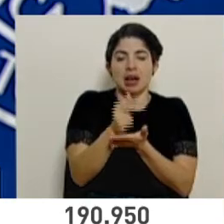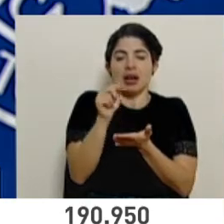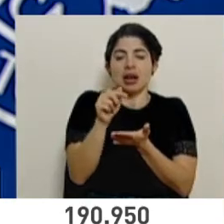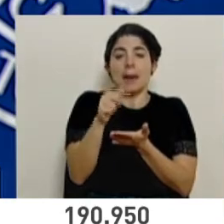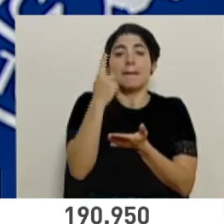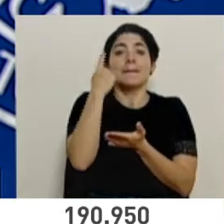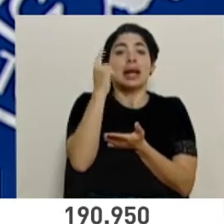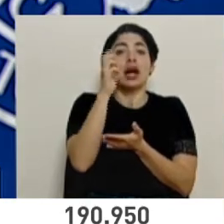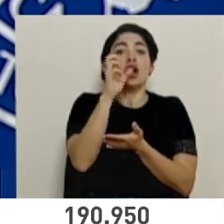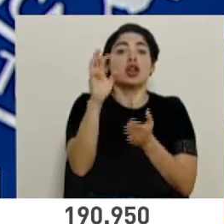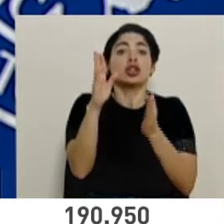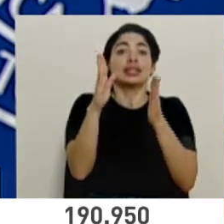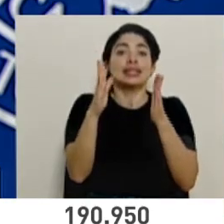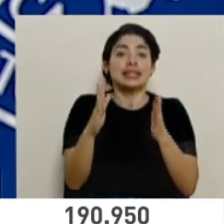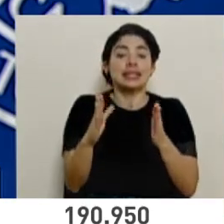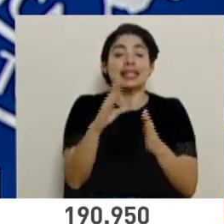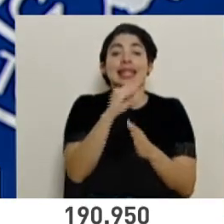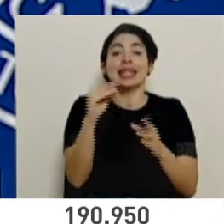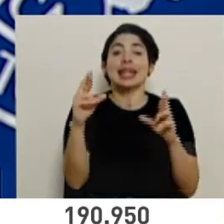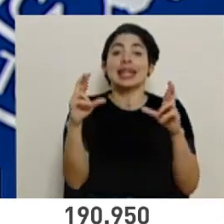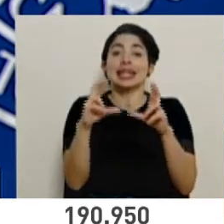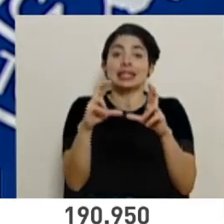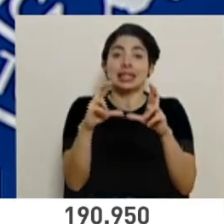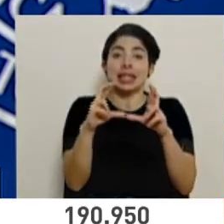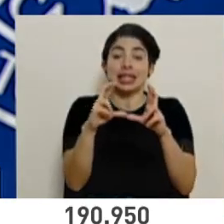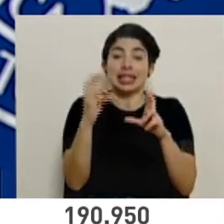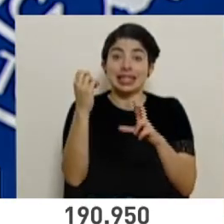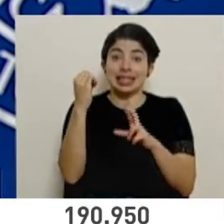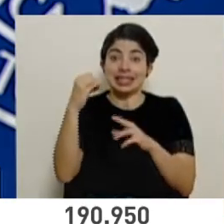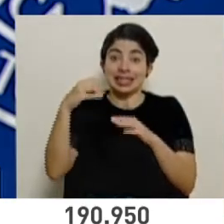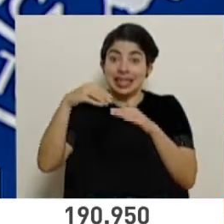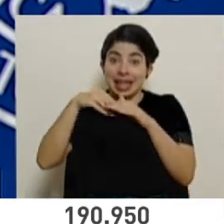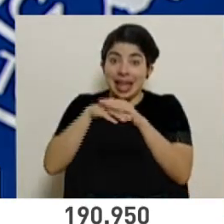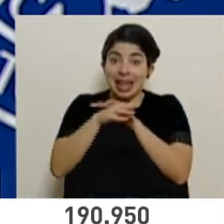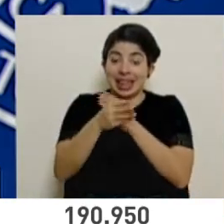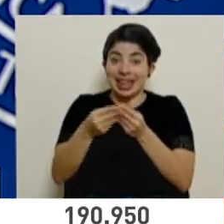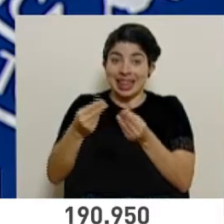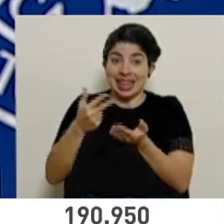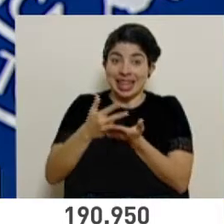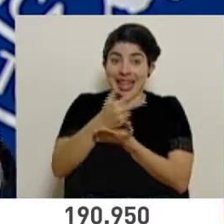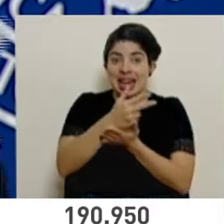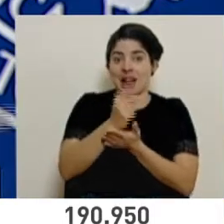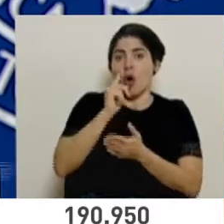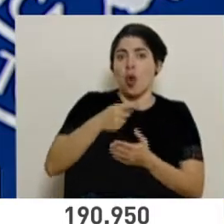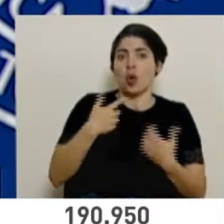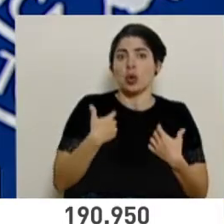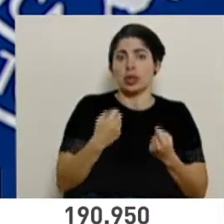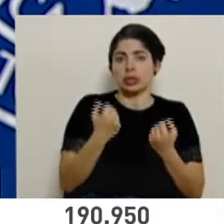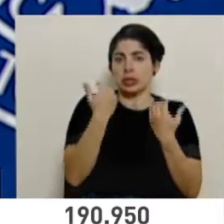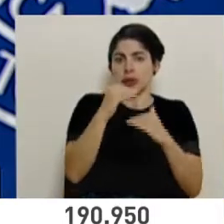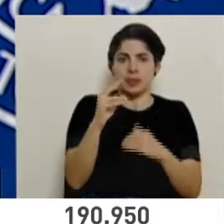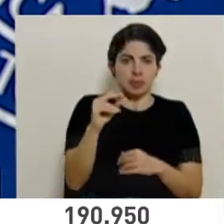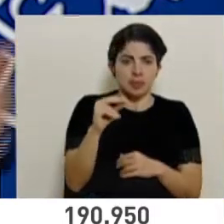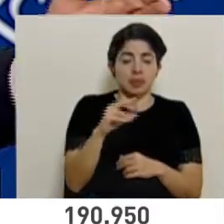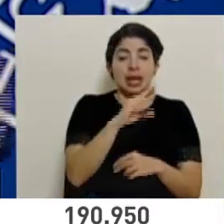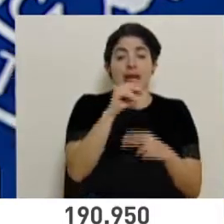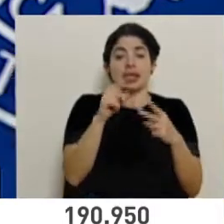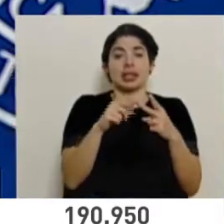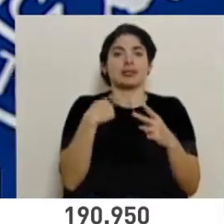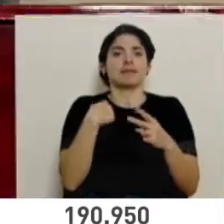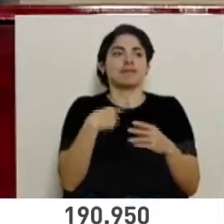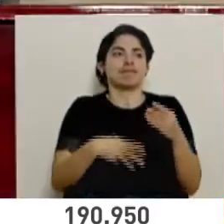los costarricenses y residentes que ingresen por la vía terrestre. Y yo me quiero unir